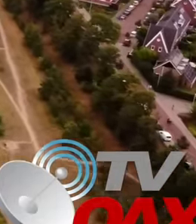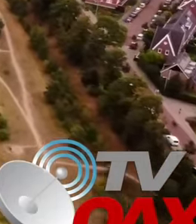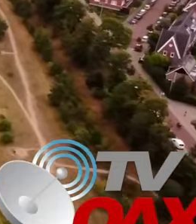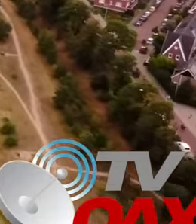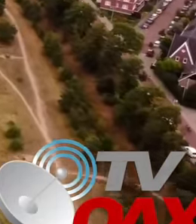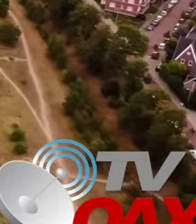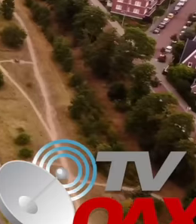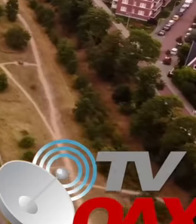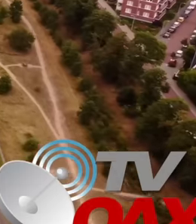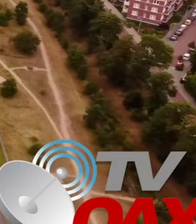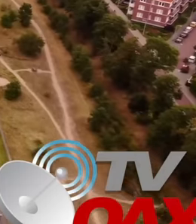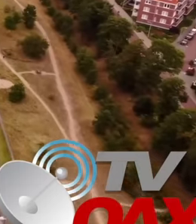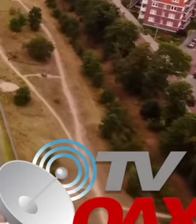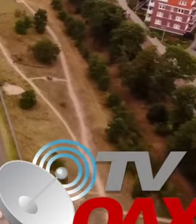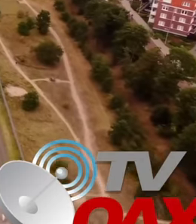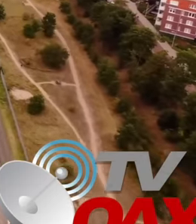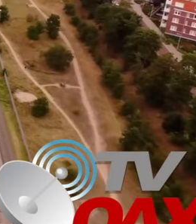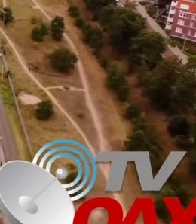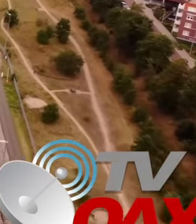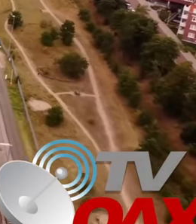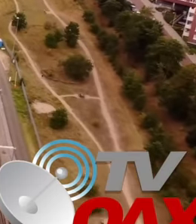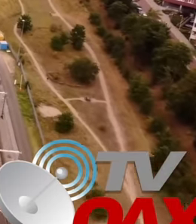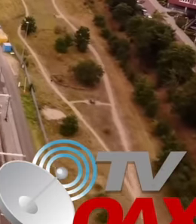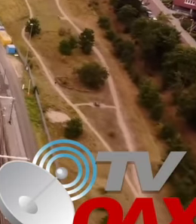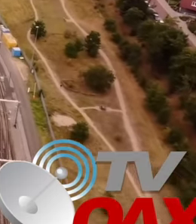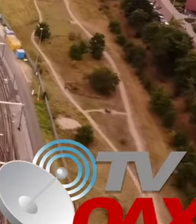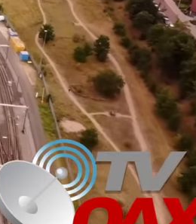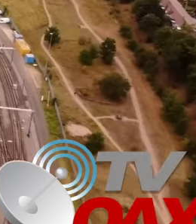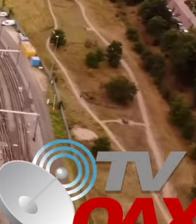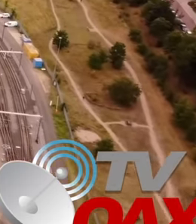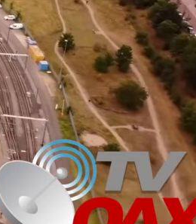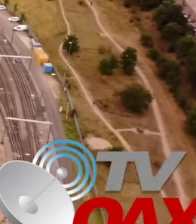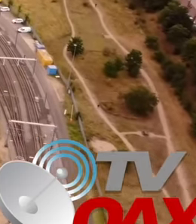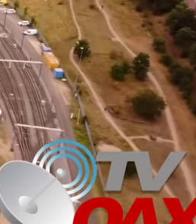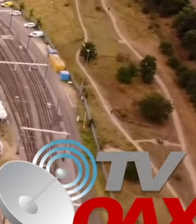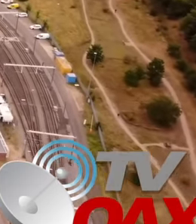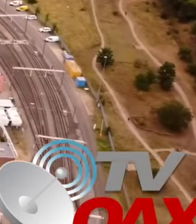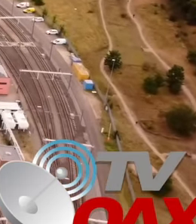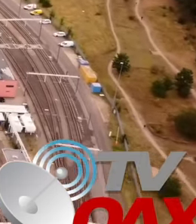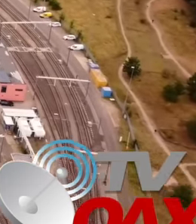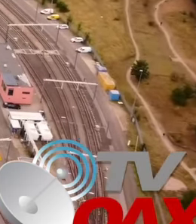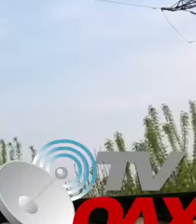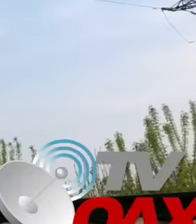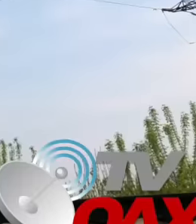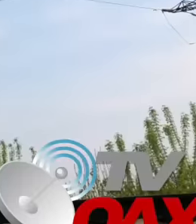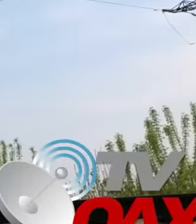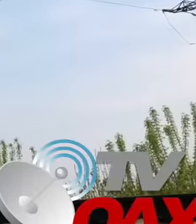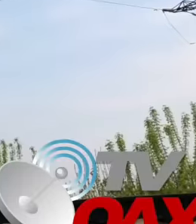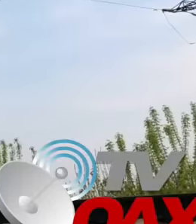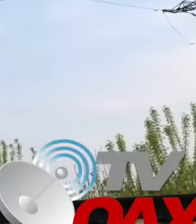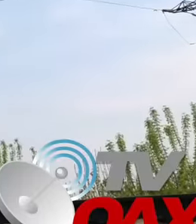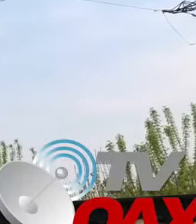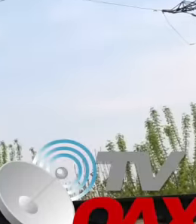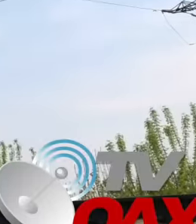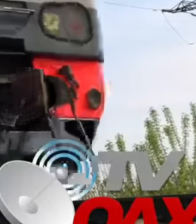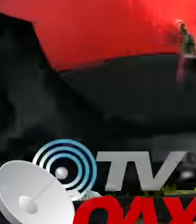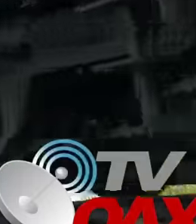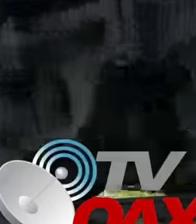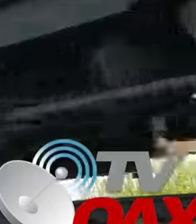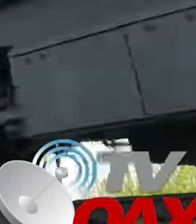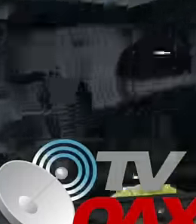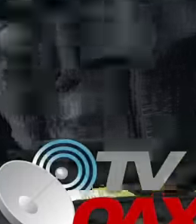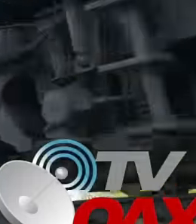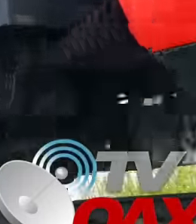presidente. A ellas les va a corresponder. Nosotros vamos a dejar el proyecto y posiblemente la concesión y